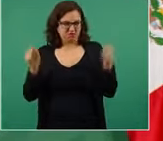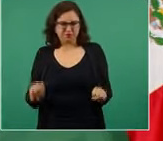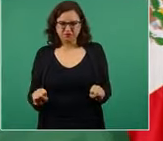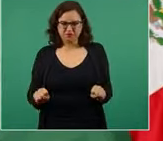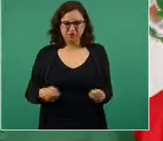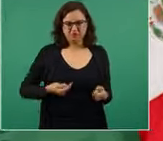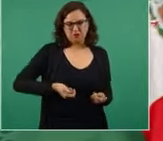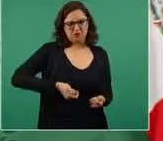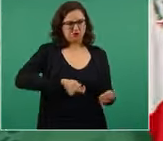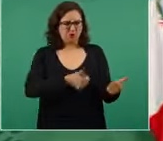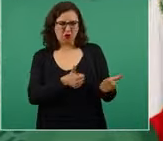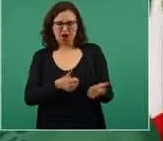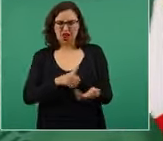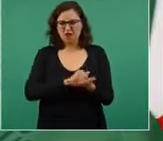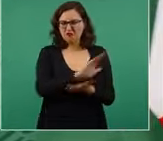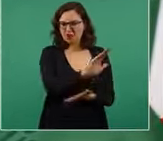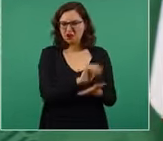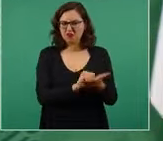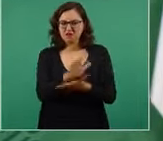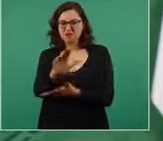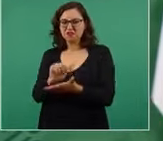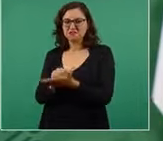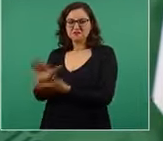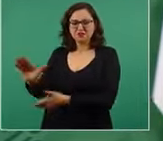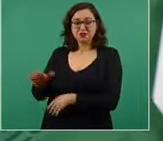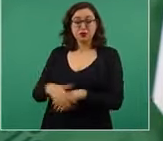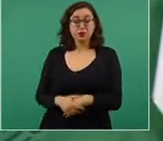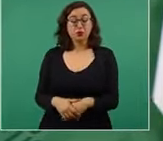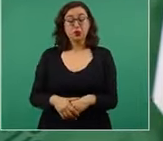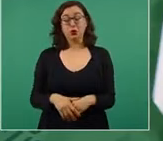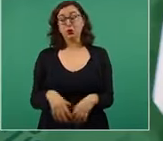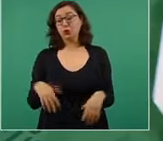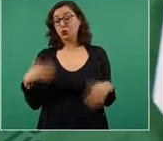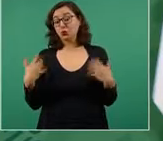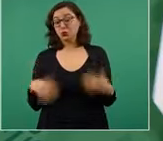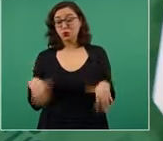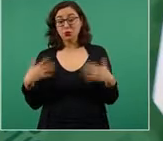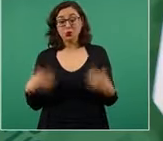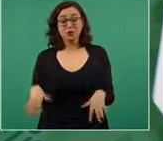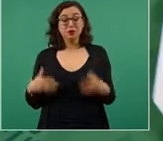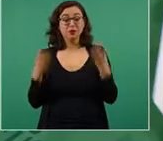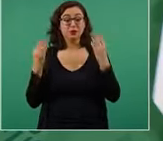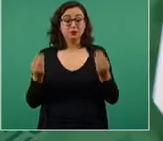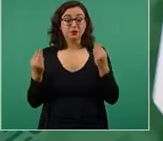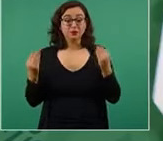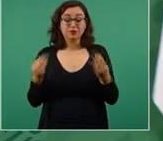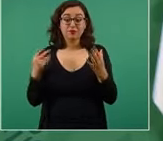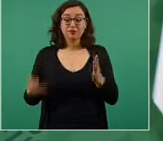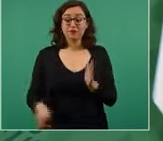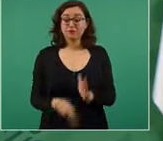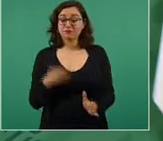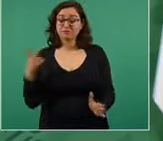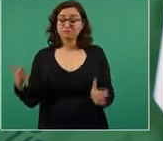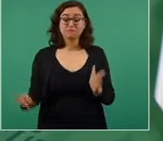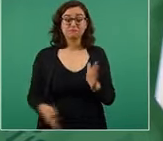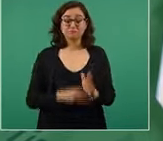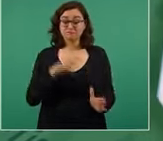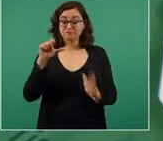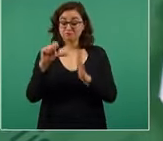Entonces, se aplicó el 33, bueno, durante mucho